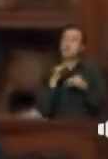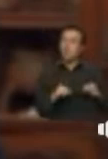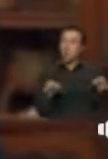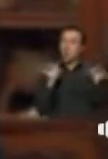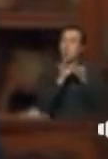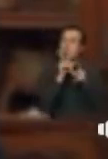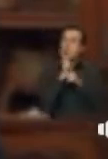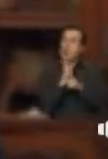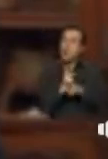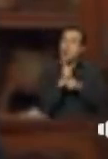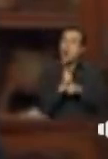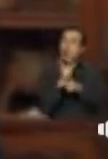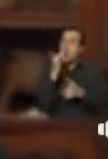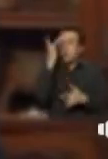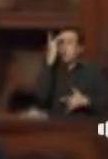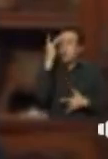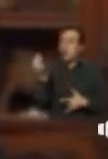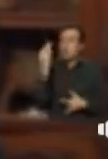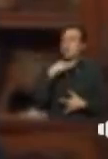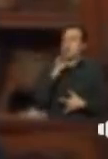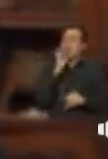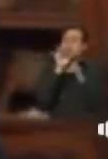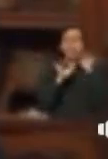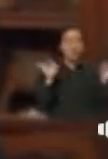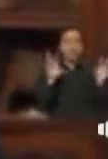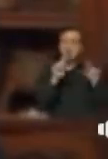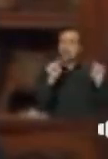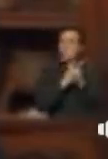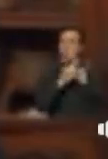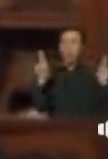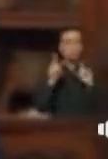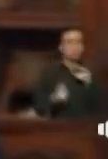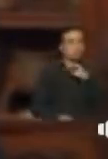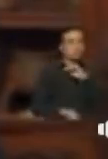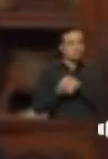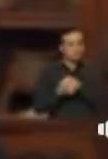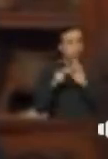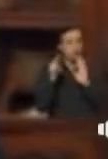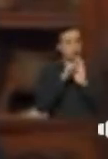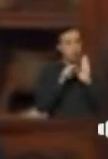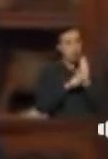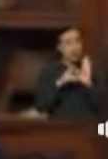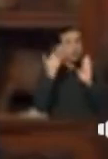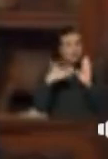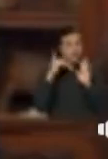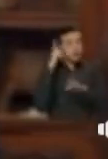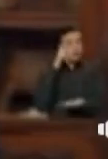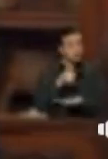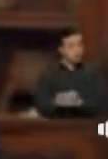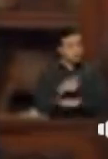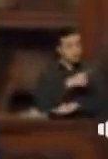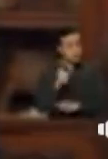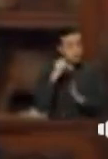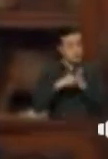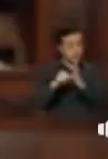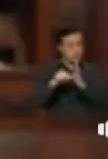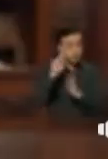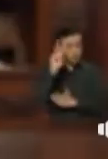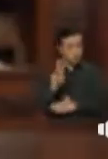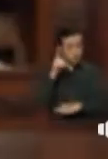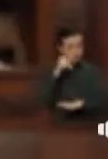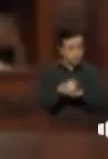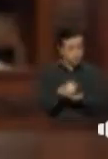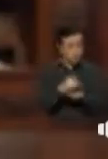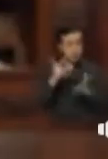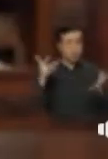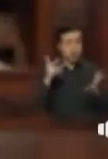evitar contagiarnos y evitar contagiar a los demás. Las normas para ello ya han sido impartidas por el Ministerio de Salud.